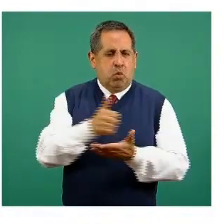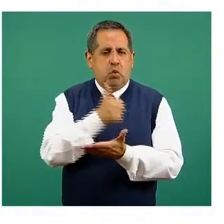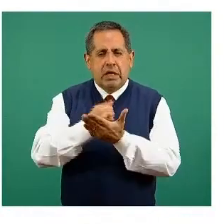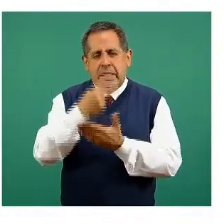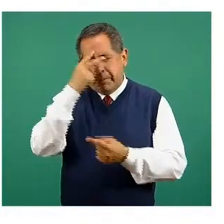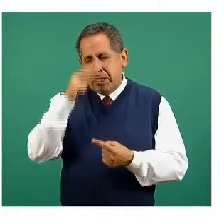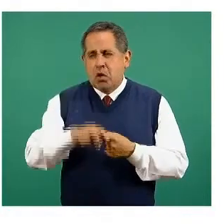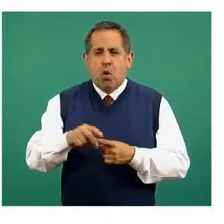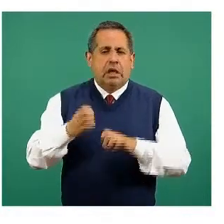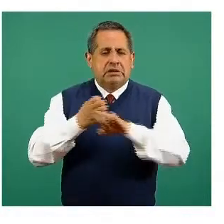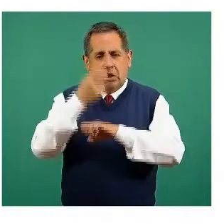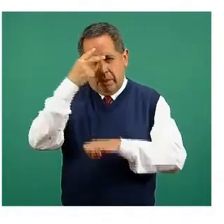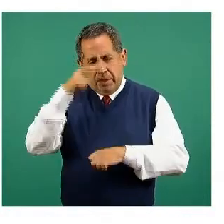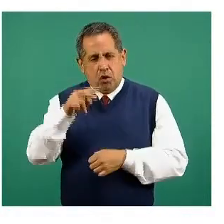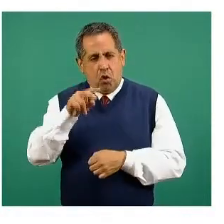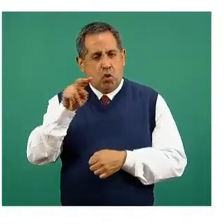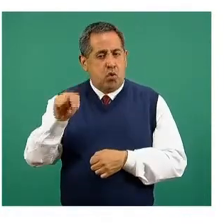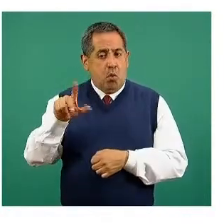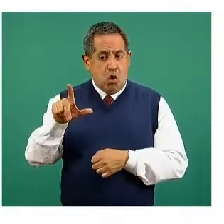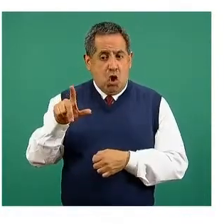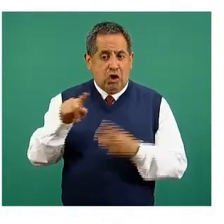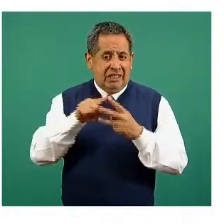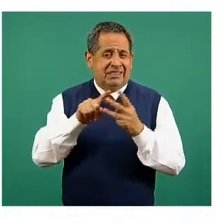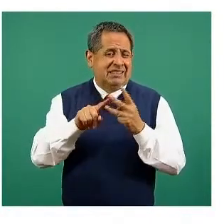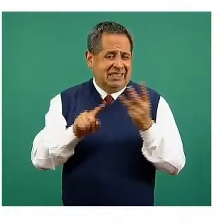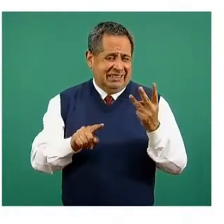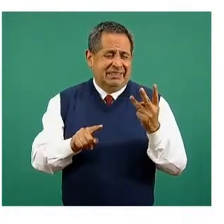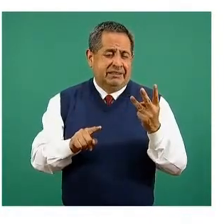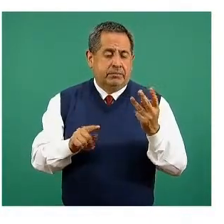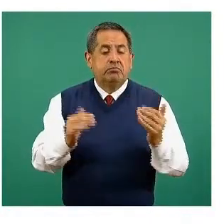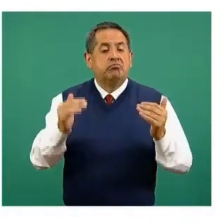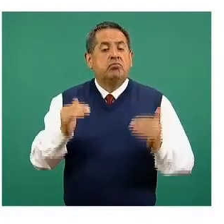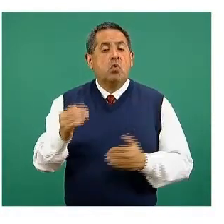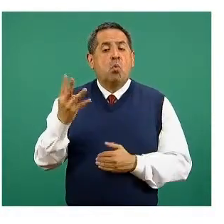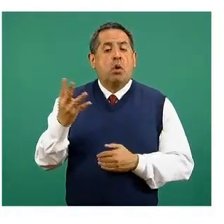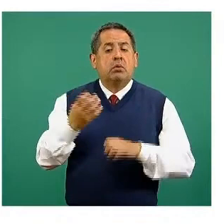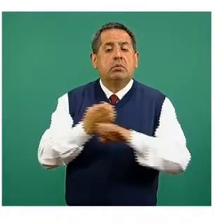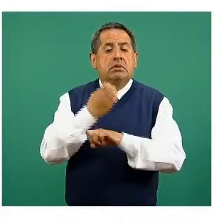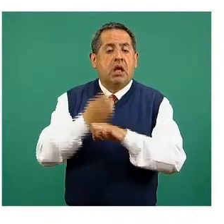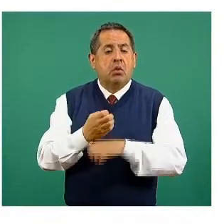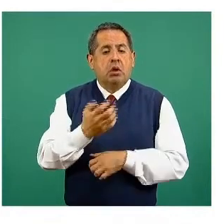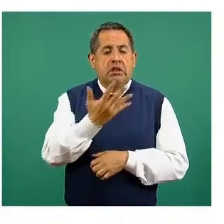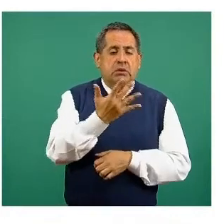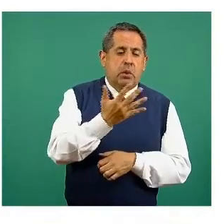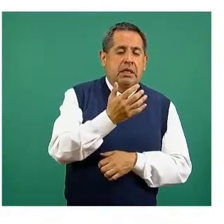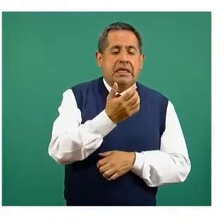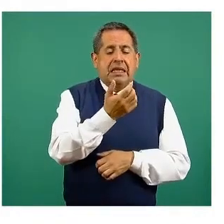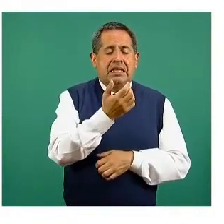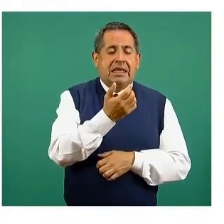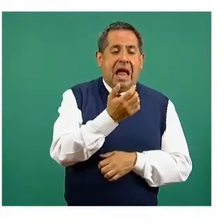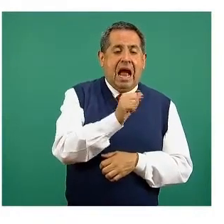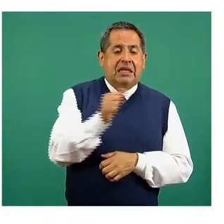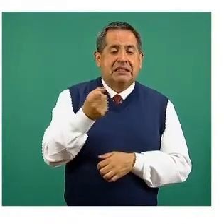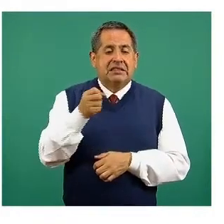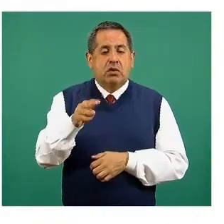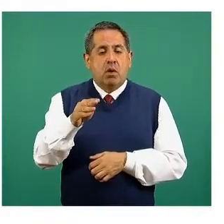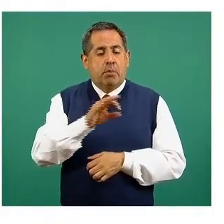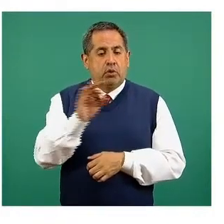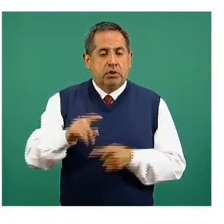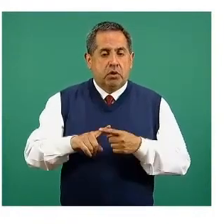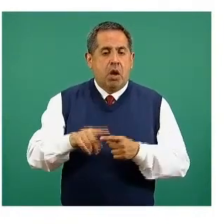de México, Estado de México y Nuevo León. También 4 entidades entre el 50 y el 69%, Baja California,